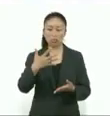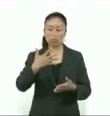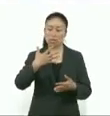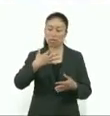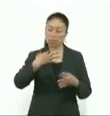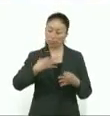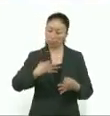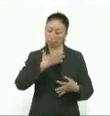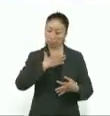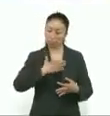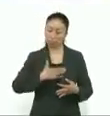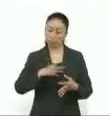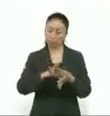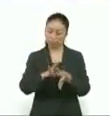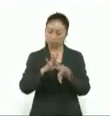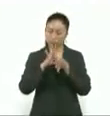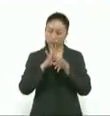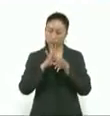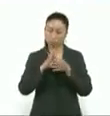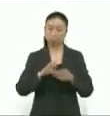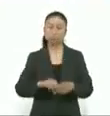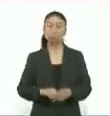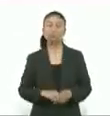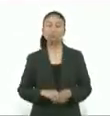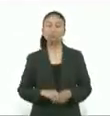Pero también desde aquí